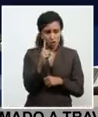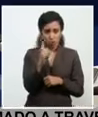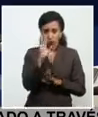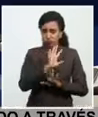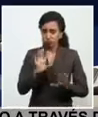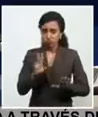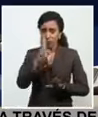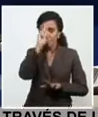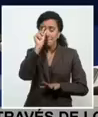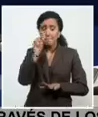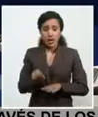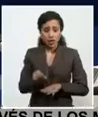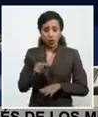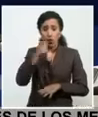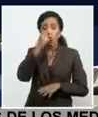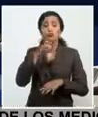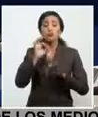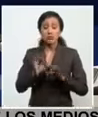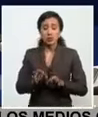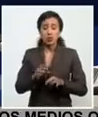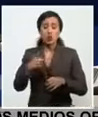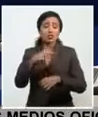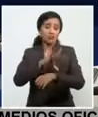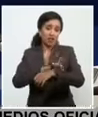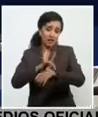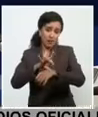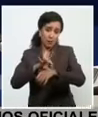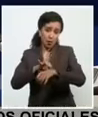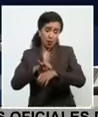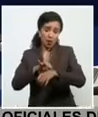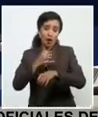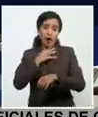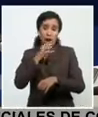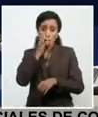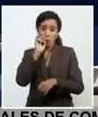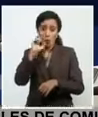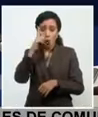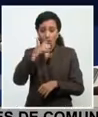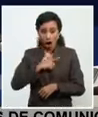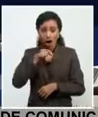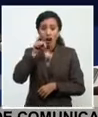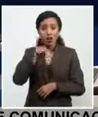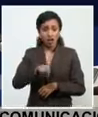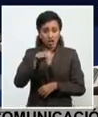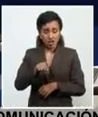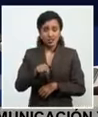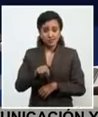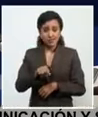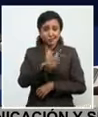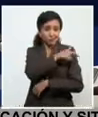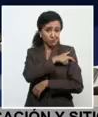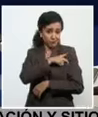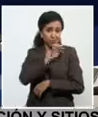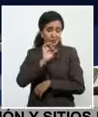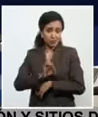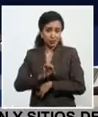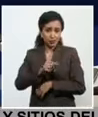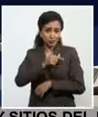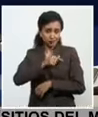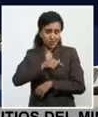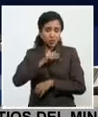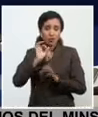se enfermó con el ébola en esa misión, en esa altruista misión, el doctor Félix